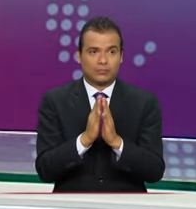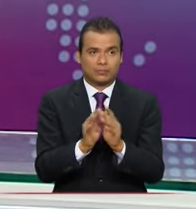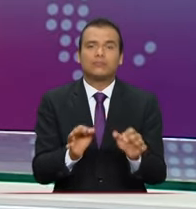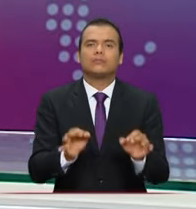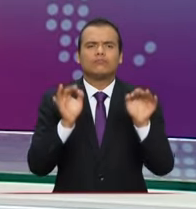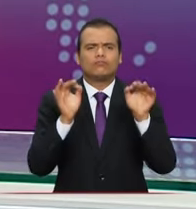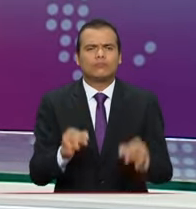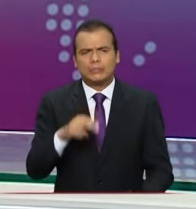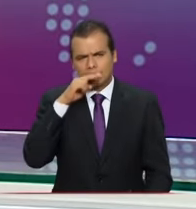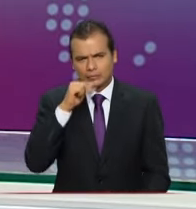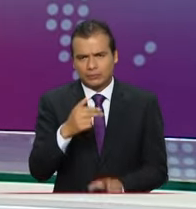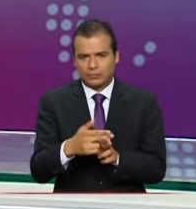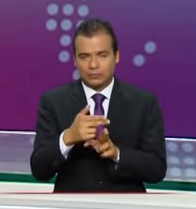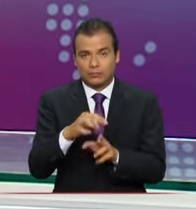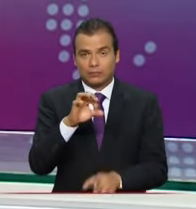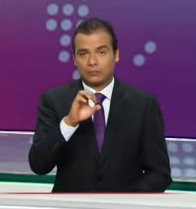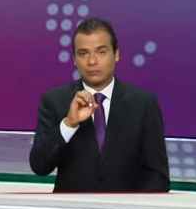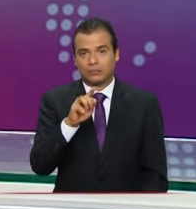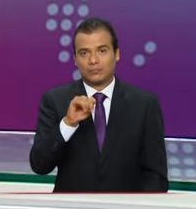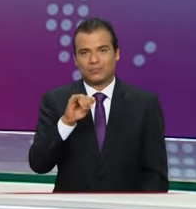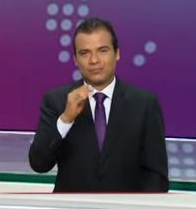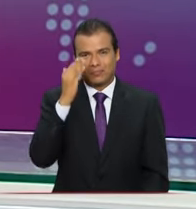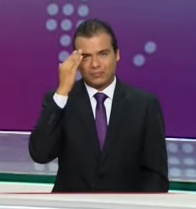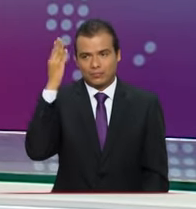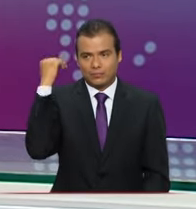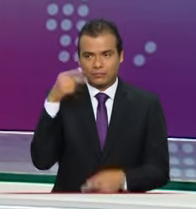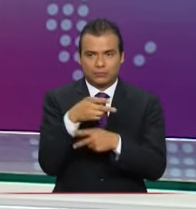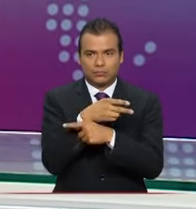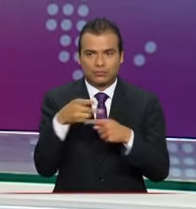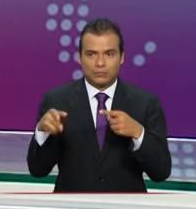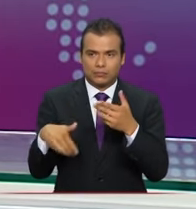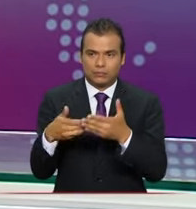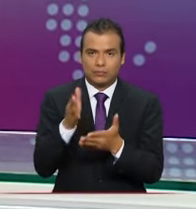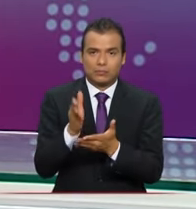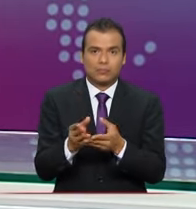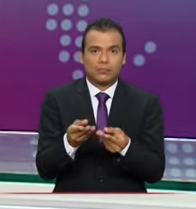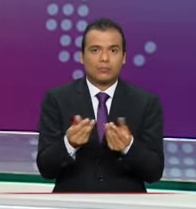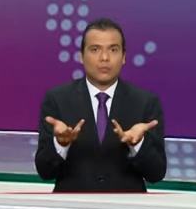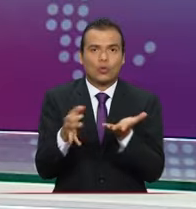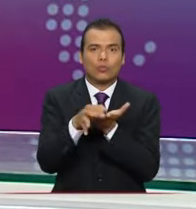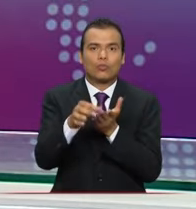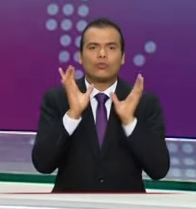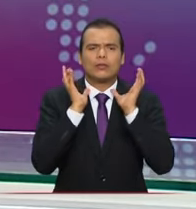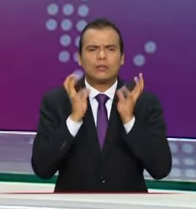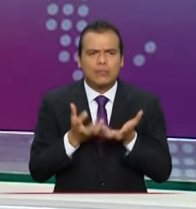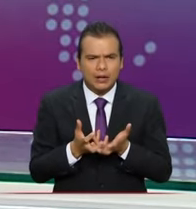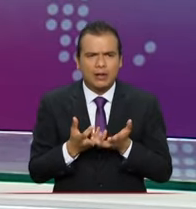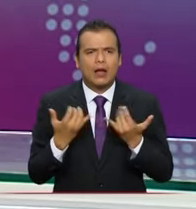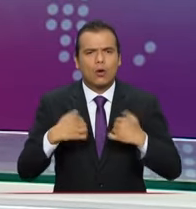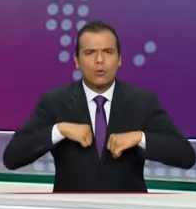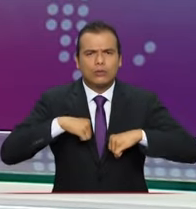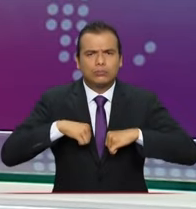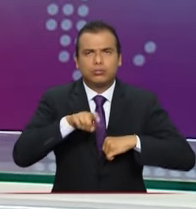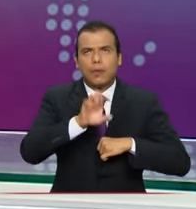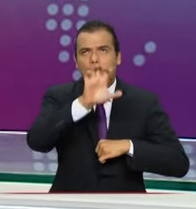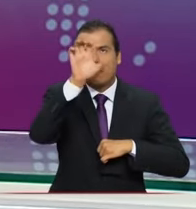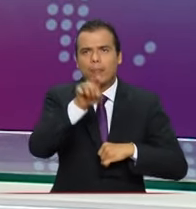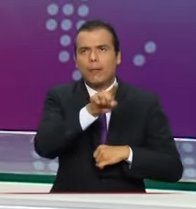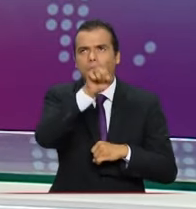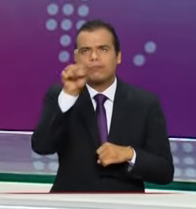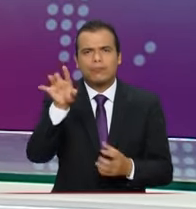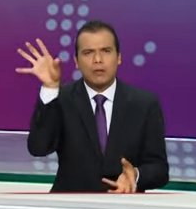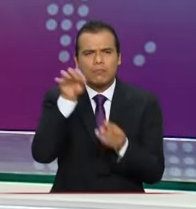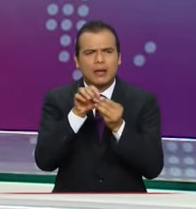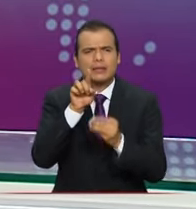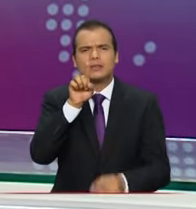La búsqueda de la niña Sofía Delgado, desaparecida desde hace 2 semanas en el corregimiento de Villagorgona, se extenderá ahora al exterior.